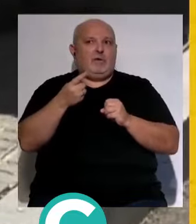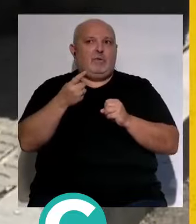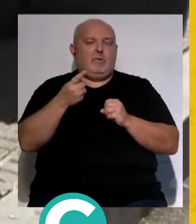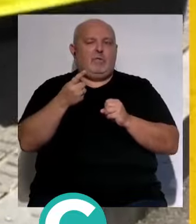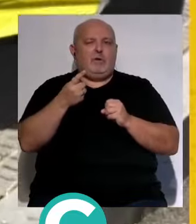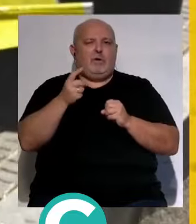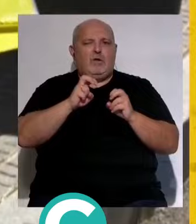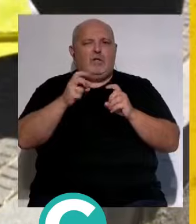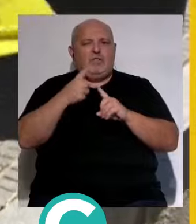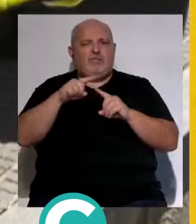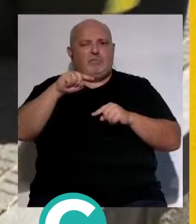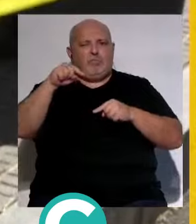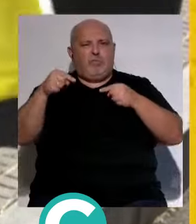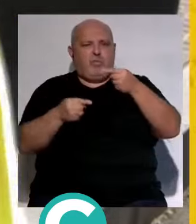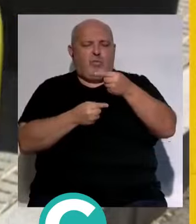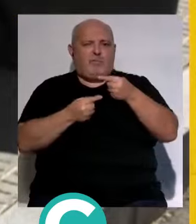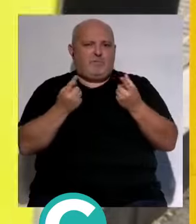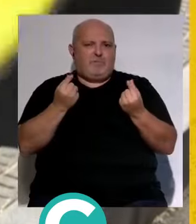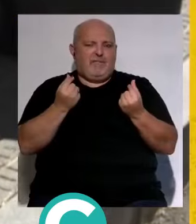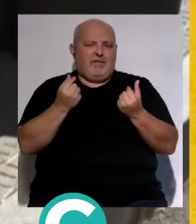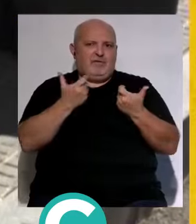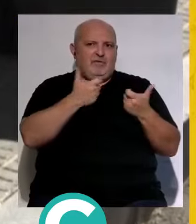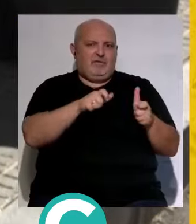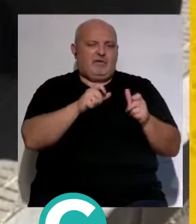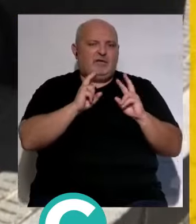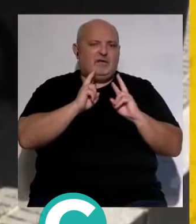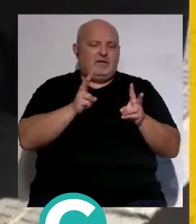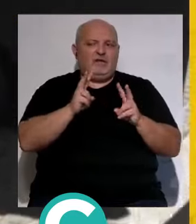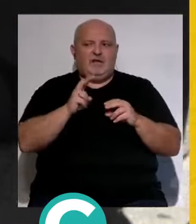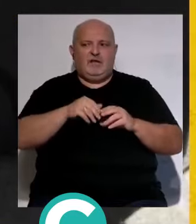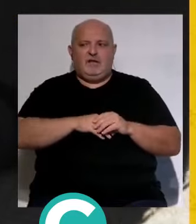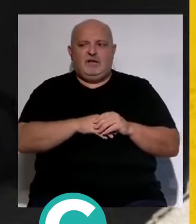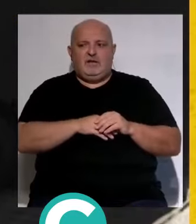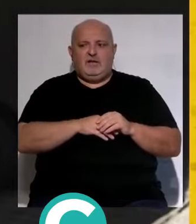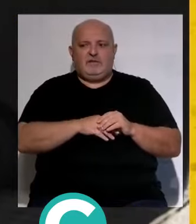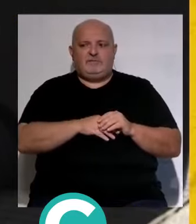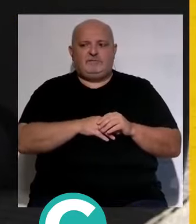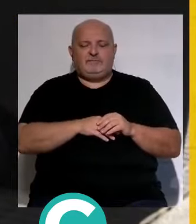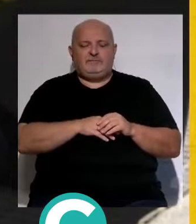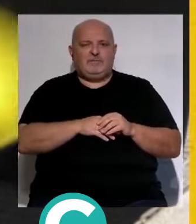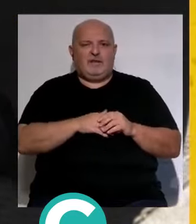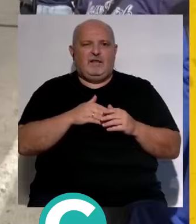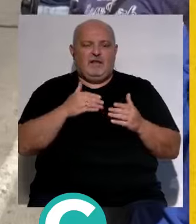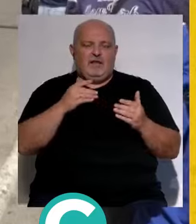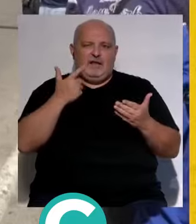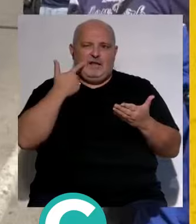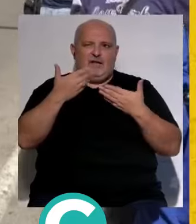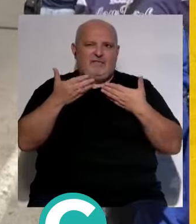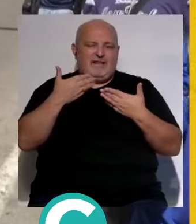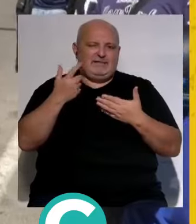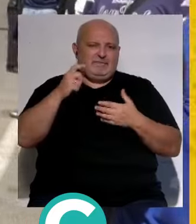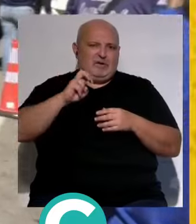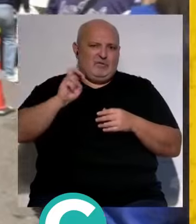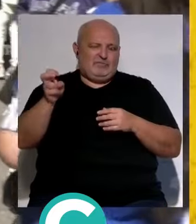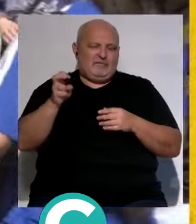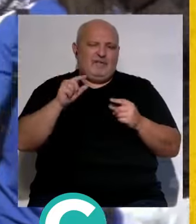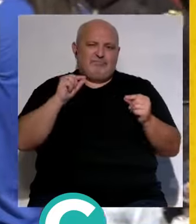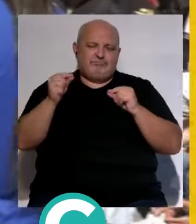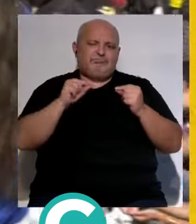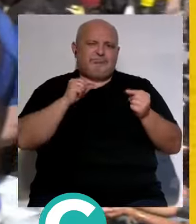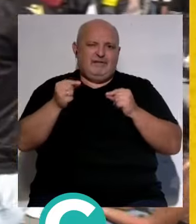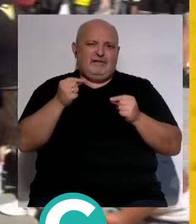es esa diferencia de precio entre los que estamos beneficiados. Que ya sería debatible cómo lo han hecho también. Que sería debatible, ¿eh? Sería muy